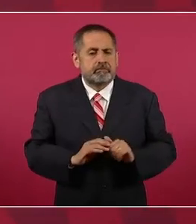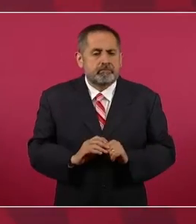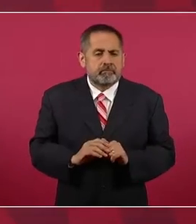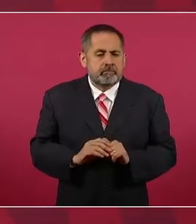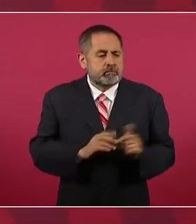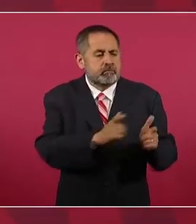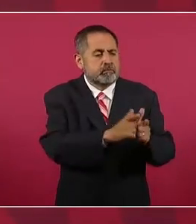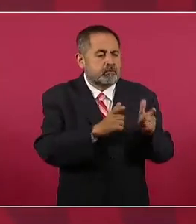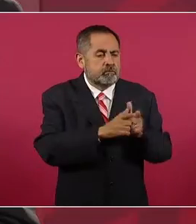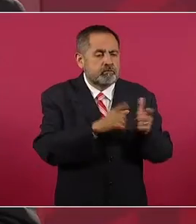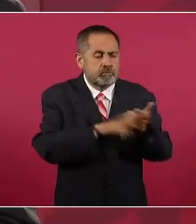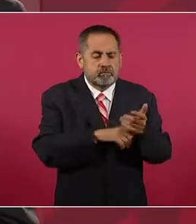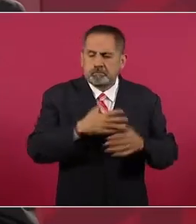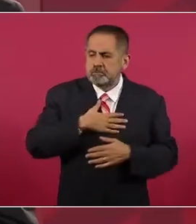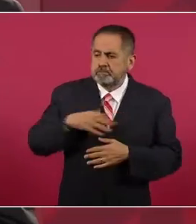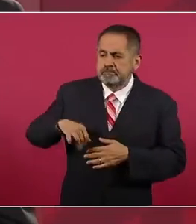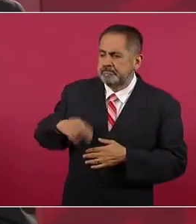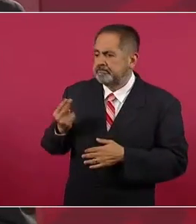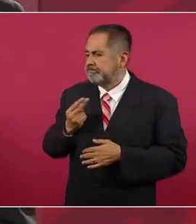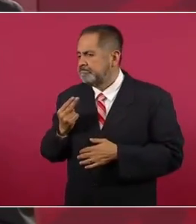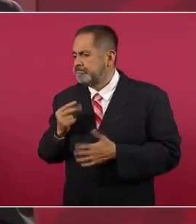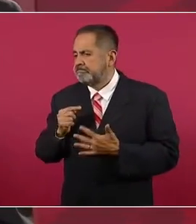de un grupo de intereses creados.